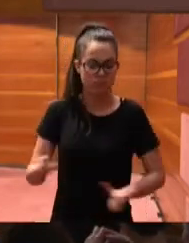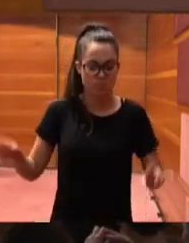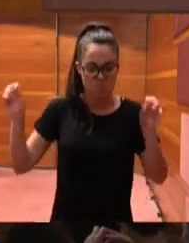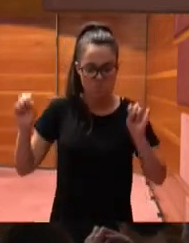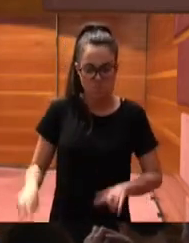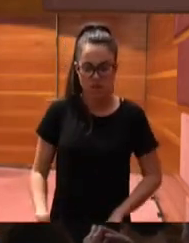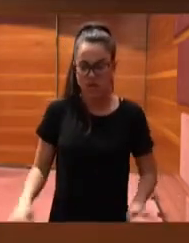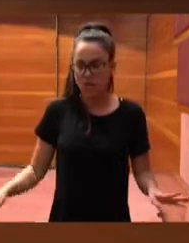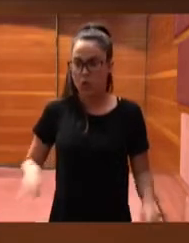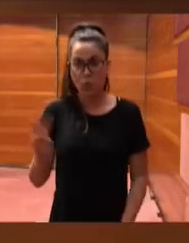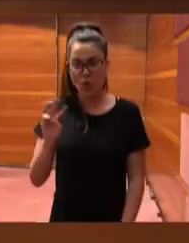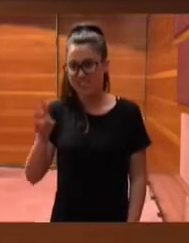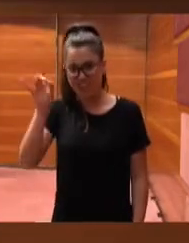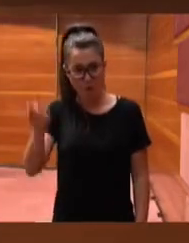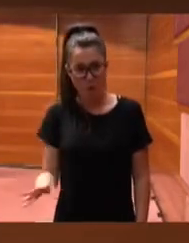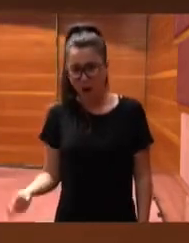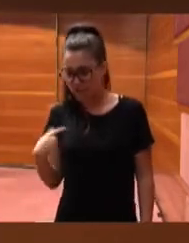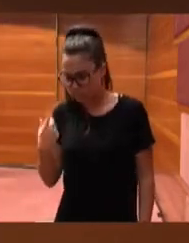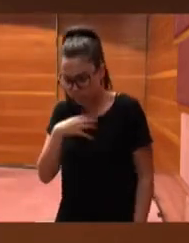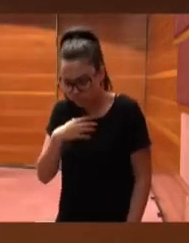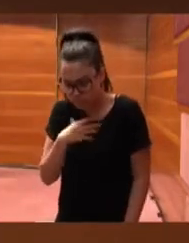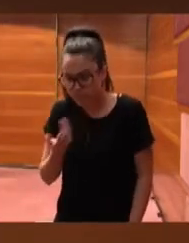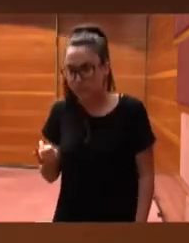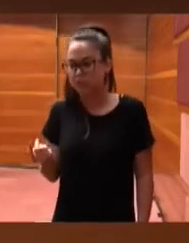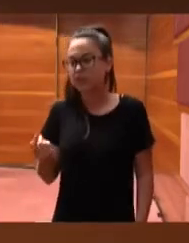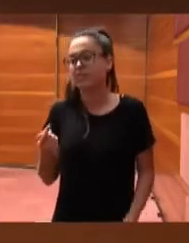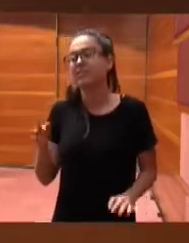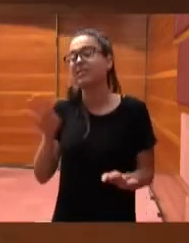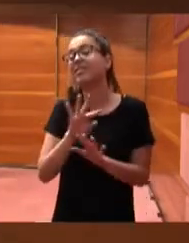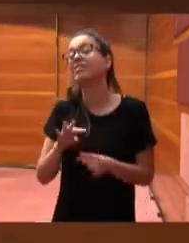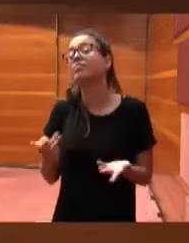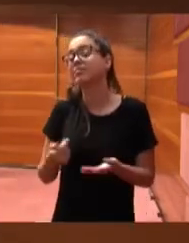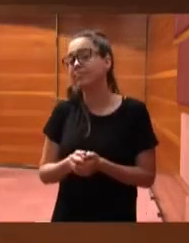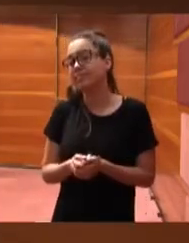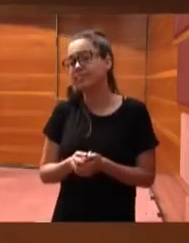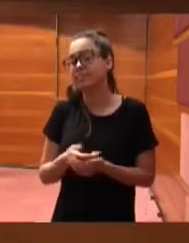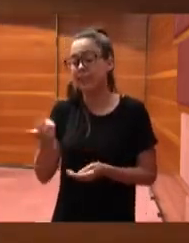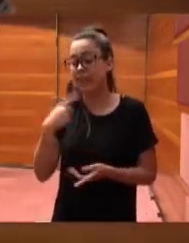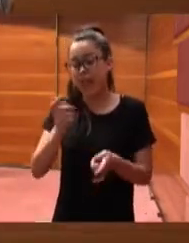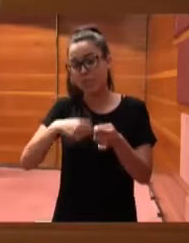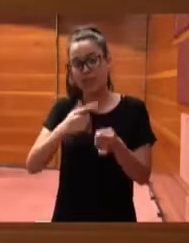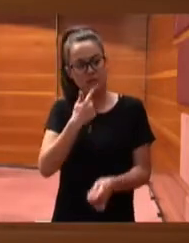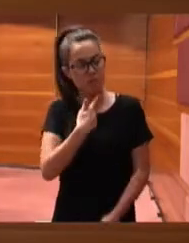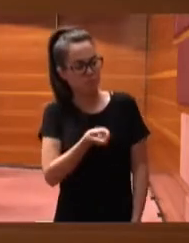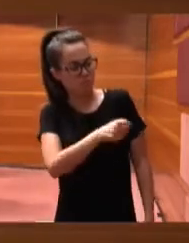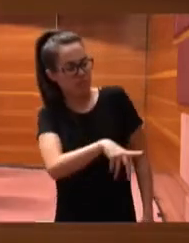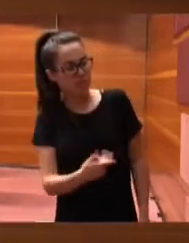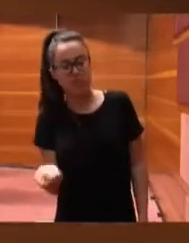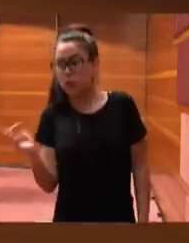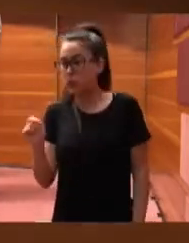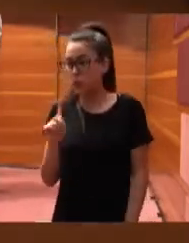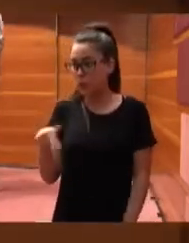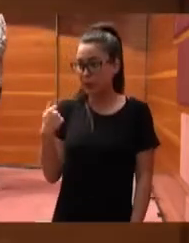que no. Es igual que un whisky. Tampoco lo quiero. Es que se acerca mucho más. No, no me estás dando exactamente lo que yo